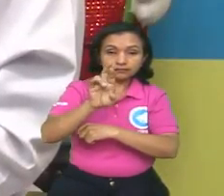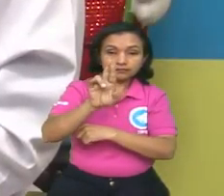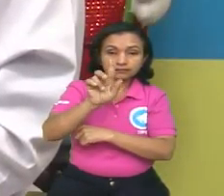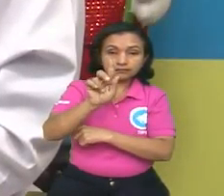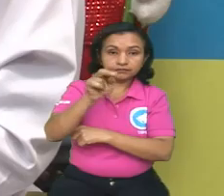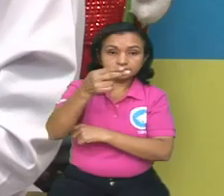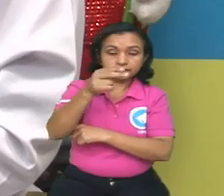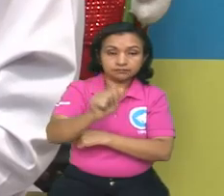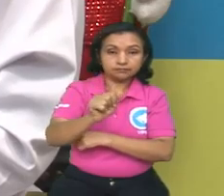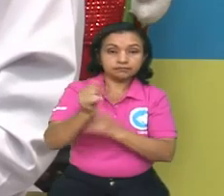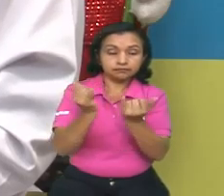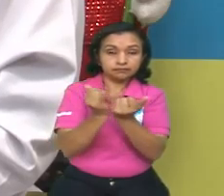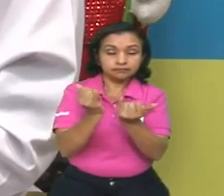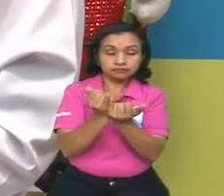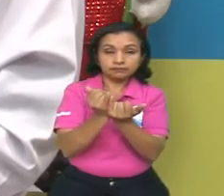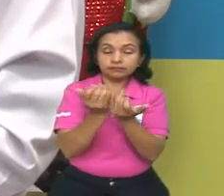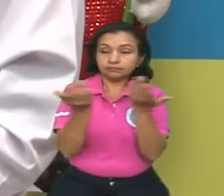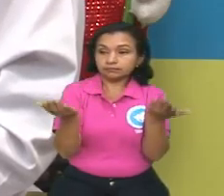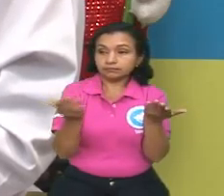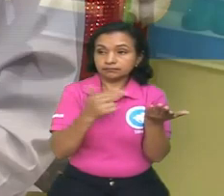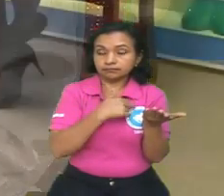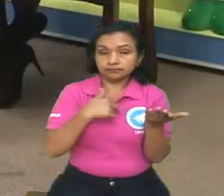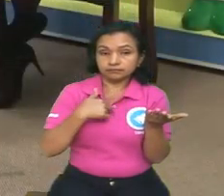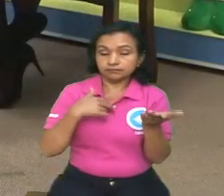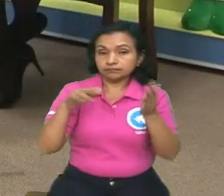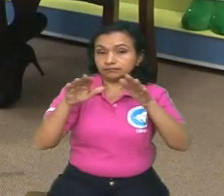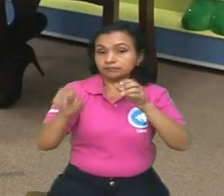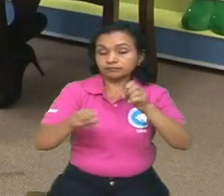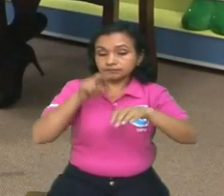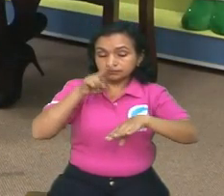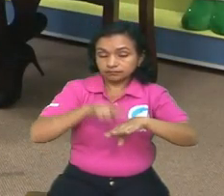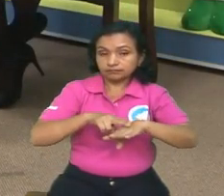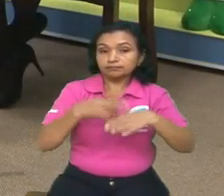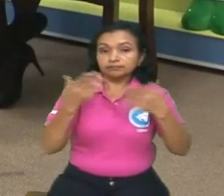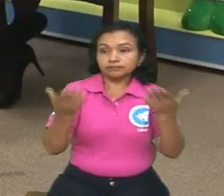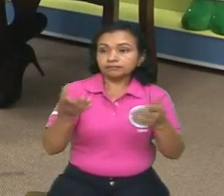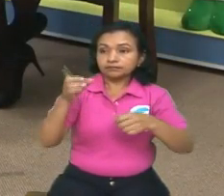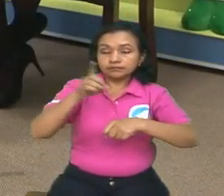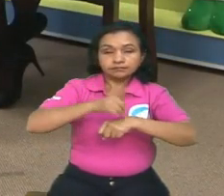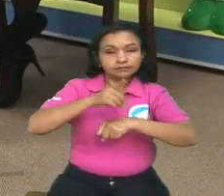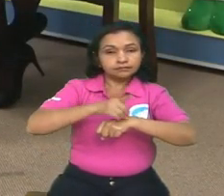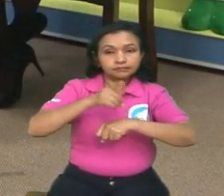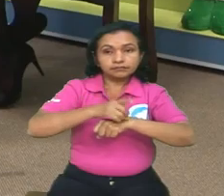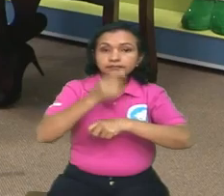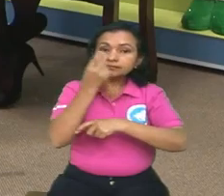Nacional por el Hospital de Referencia Nacional. Doctora,